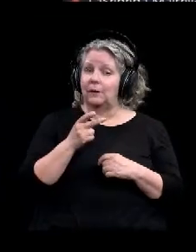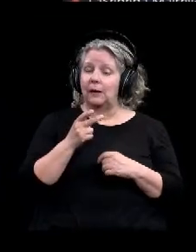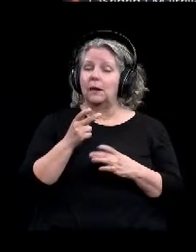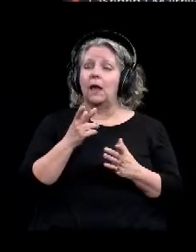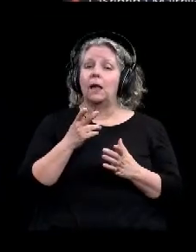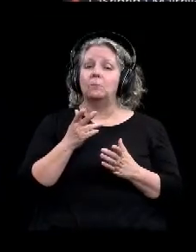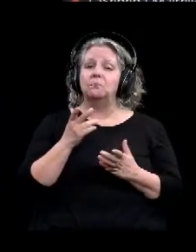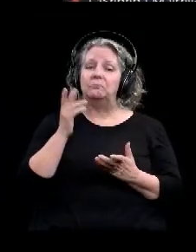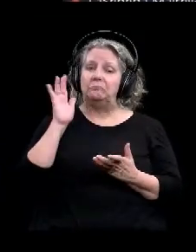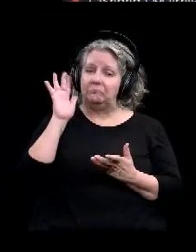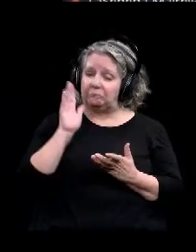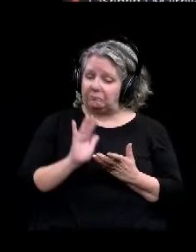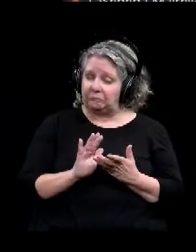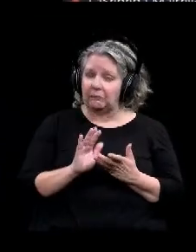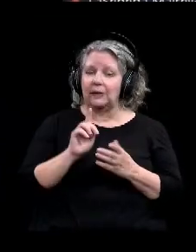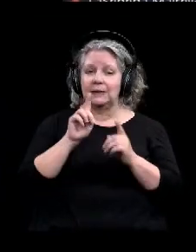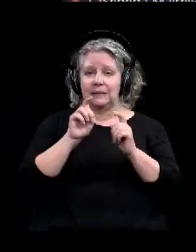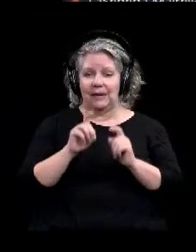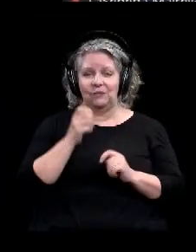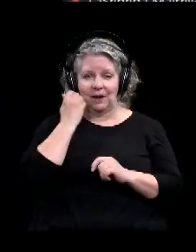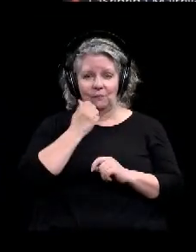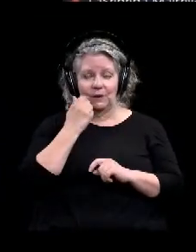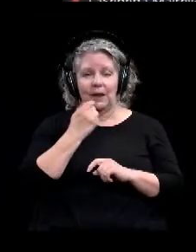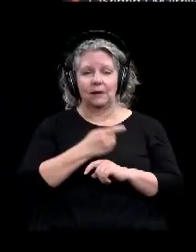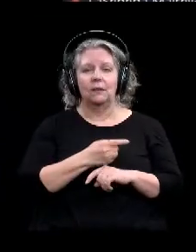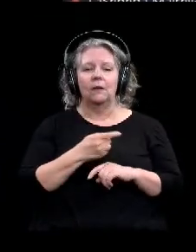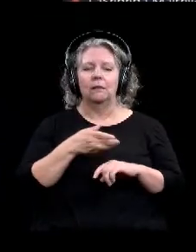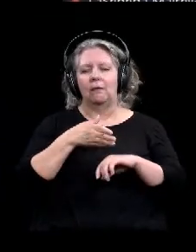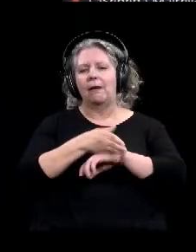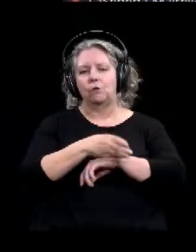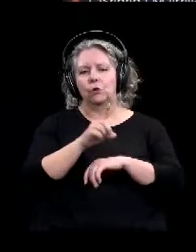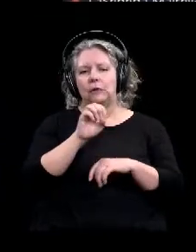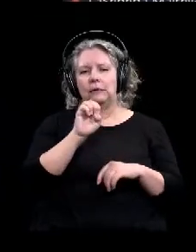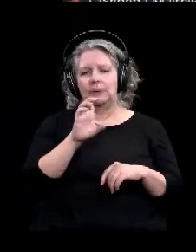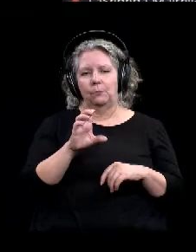estos son 200